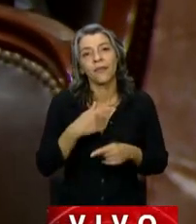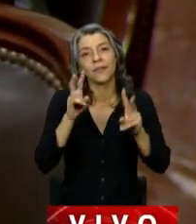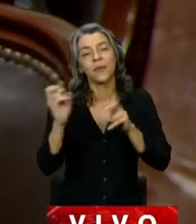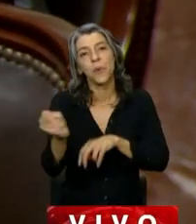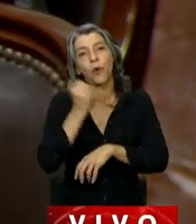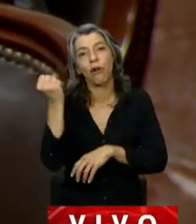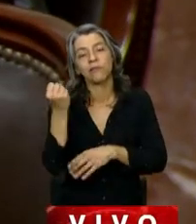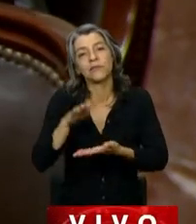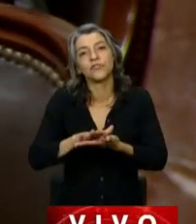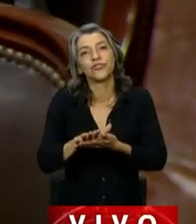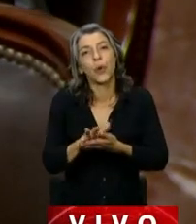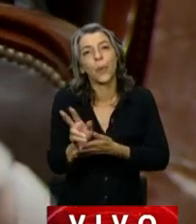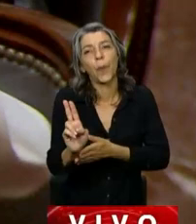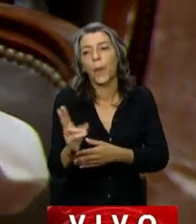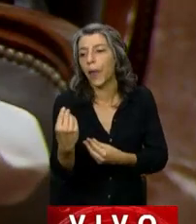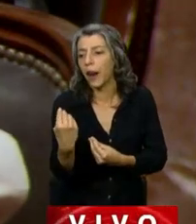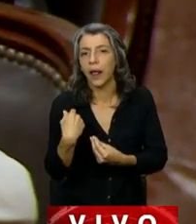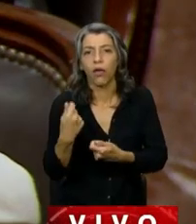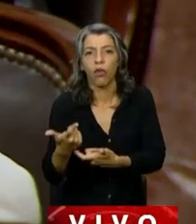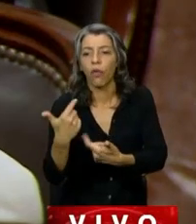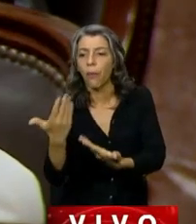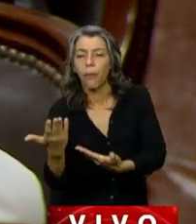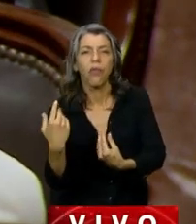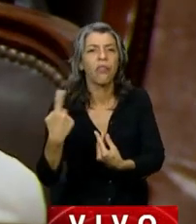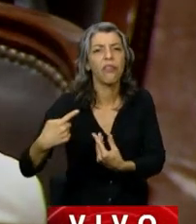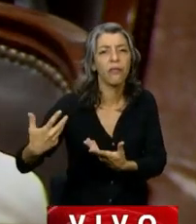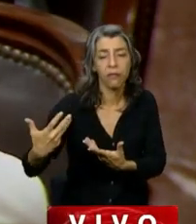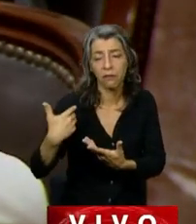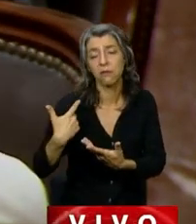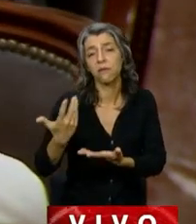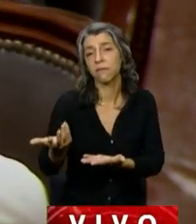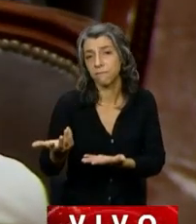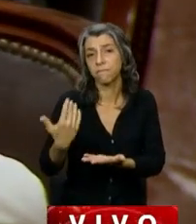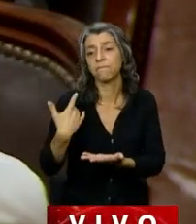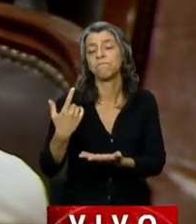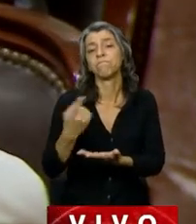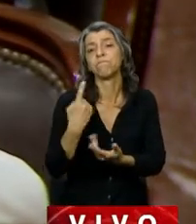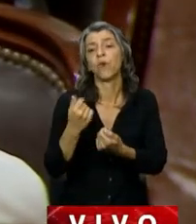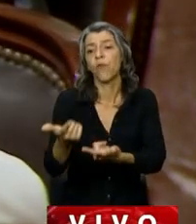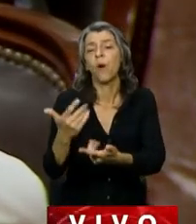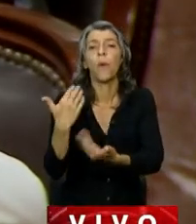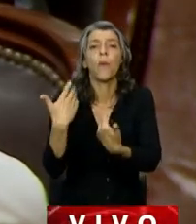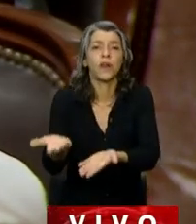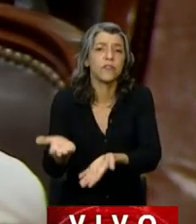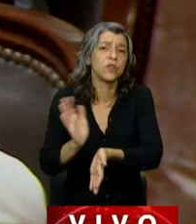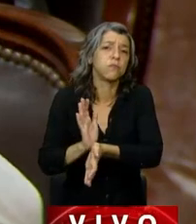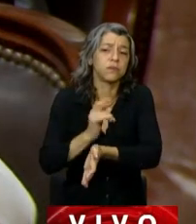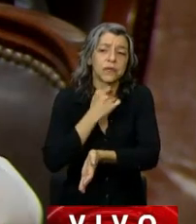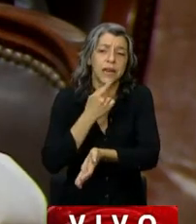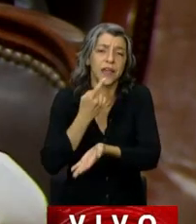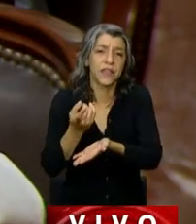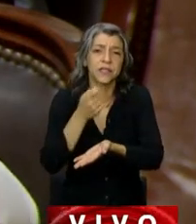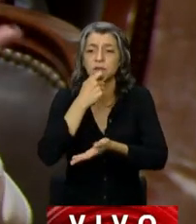privilegios? Los privilegios son la exención de una carga, de una obligación,